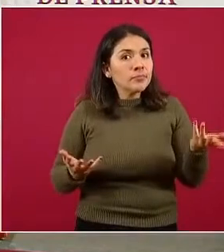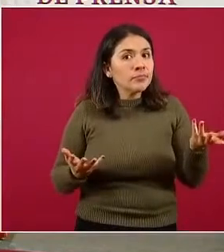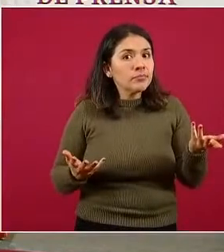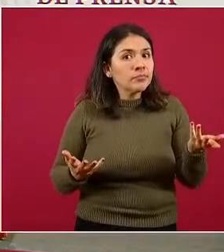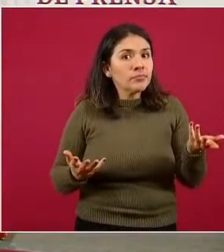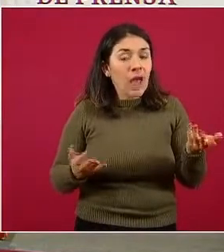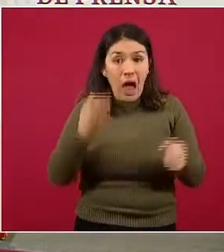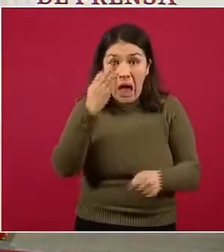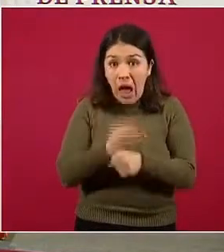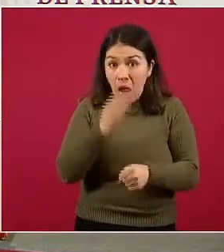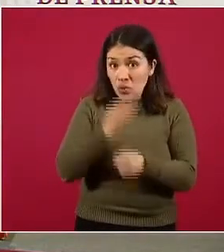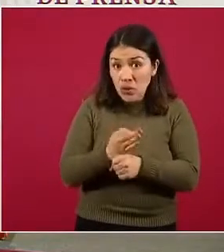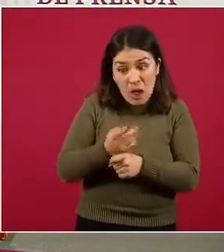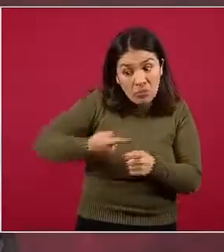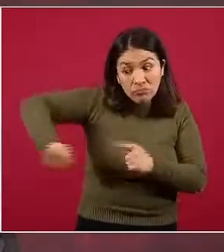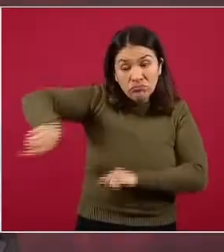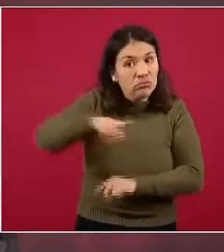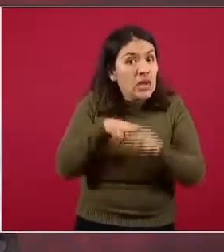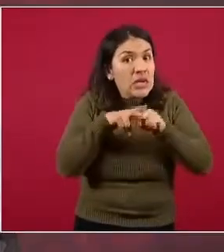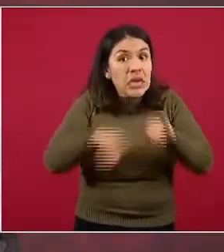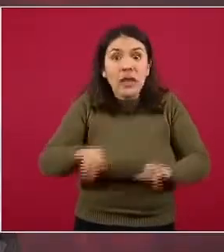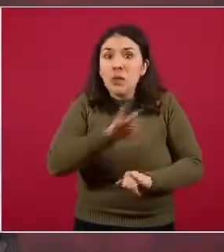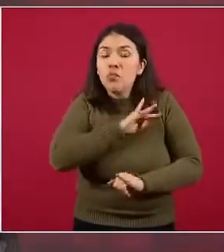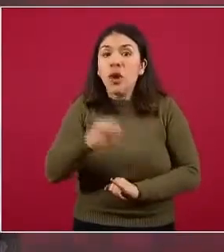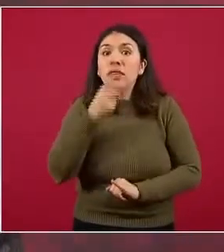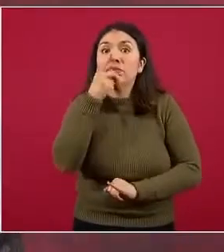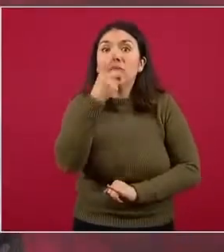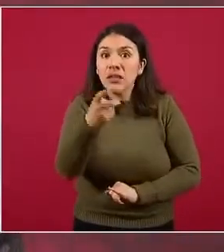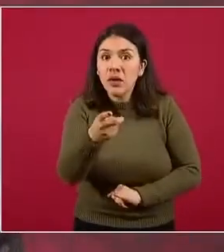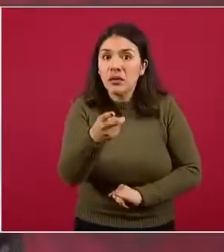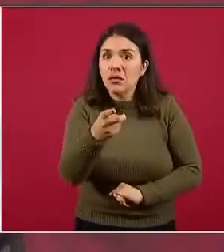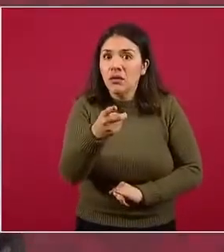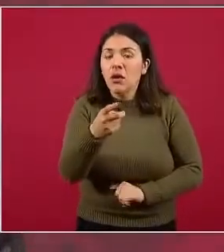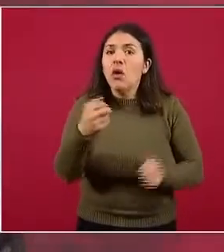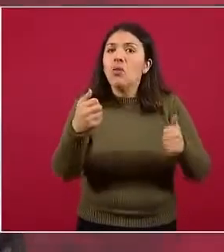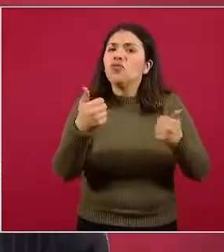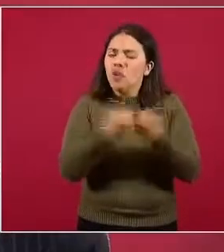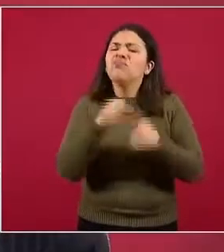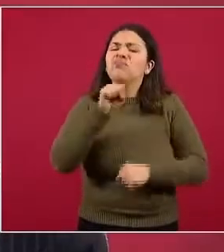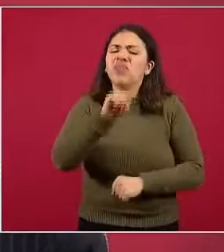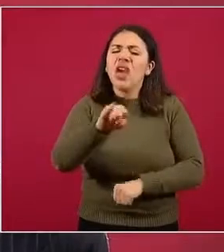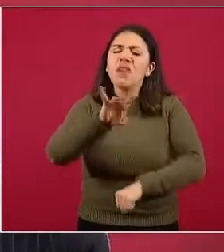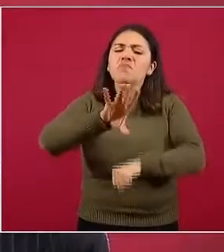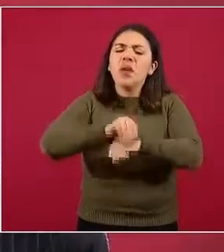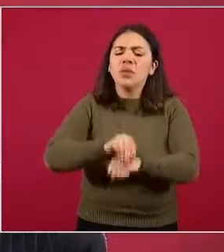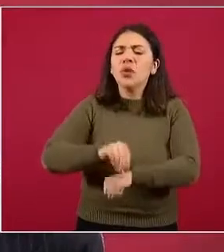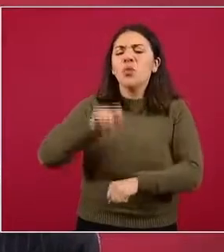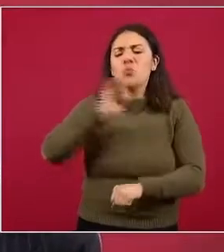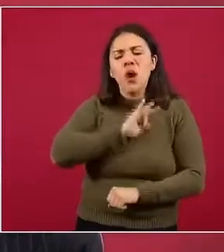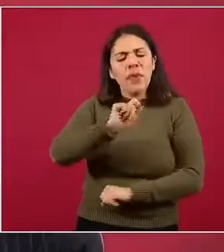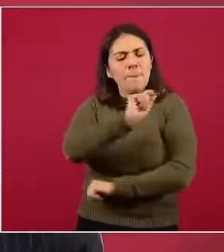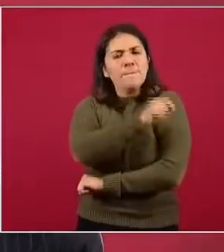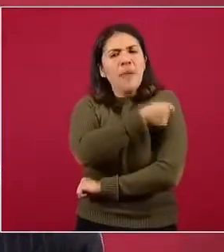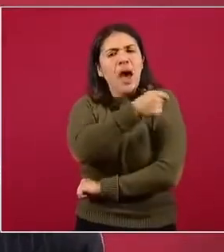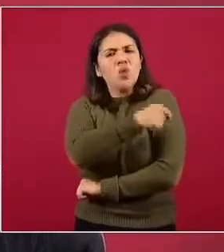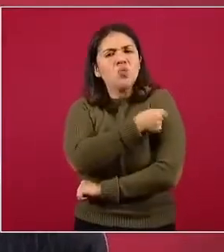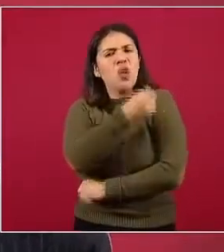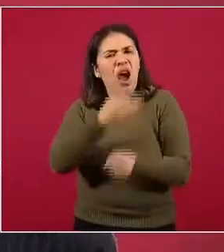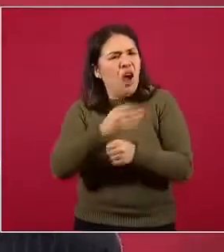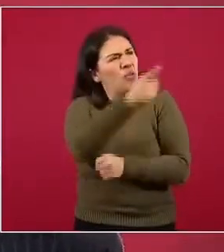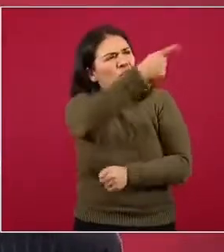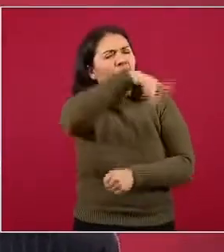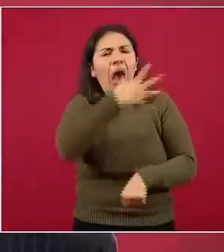nadie en este momento podría ética y legalmente autorizar que se vacune con los productos